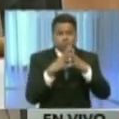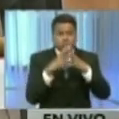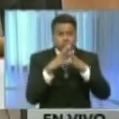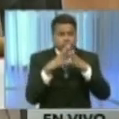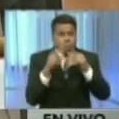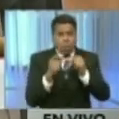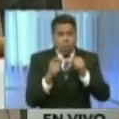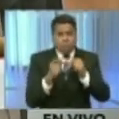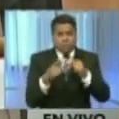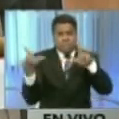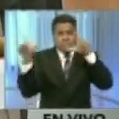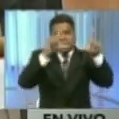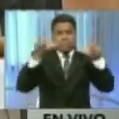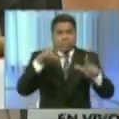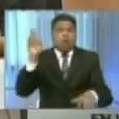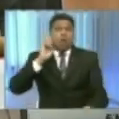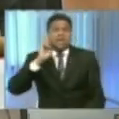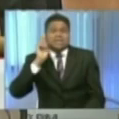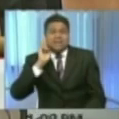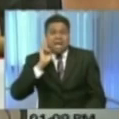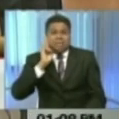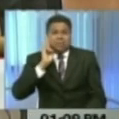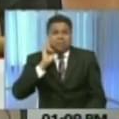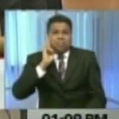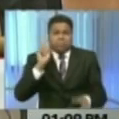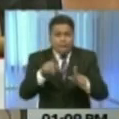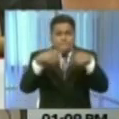comunicación, acabó en una invasión